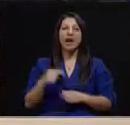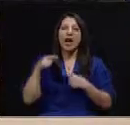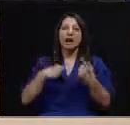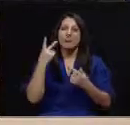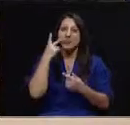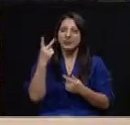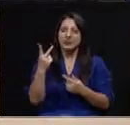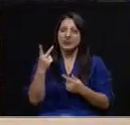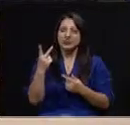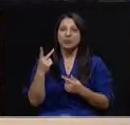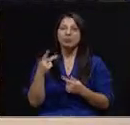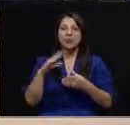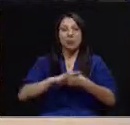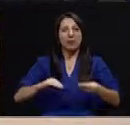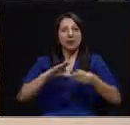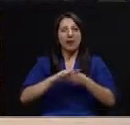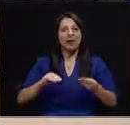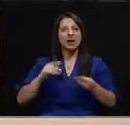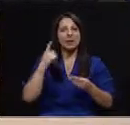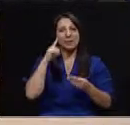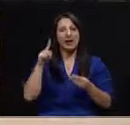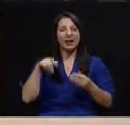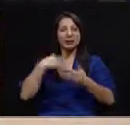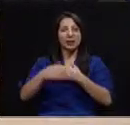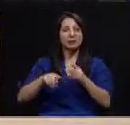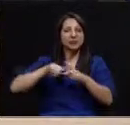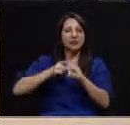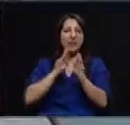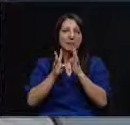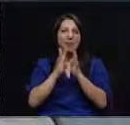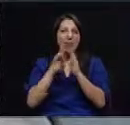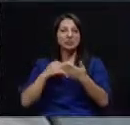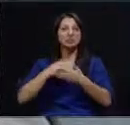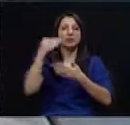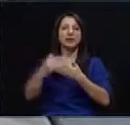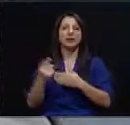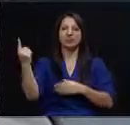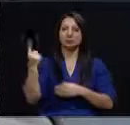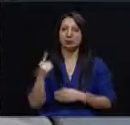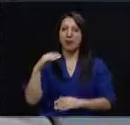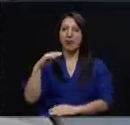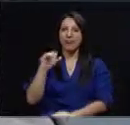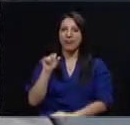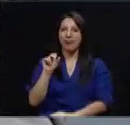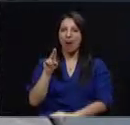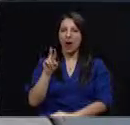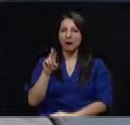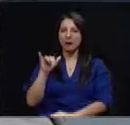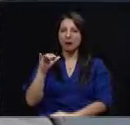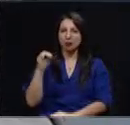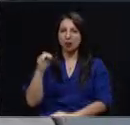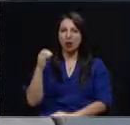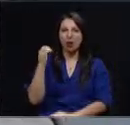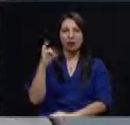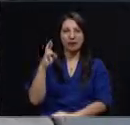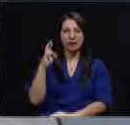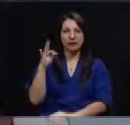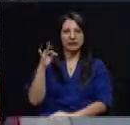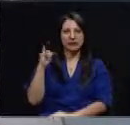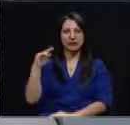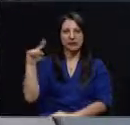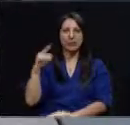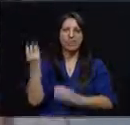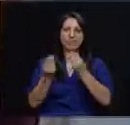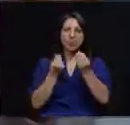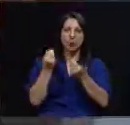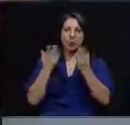el documental para entrar en materia. Posteriormente se incorporará don Mauricio Ortiz, productor de todo